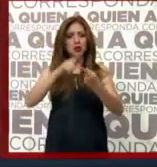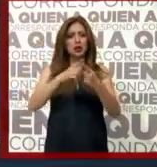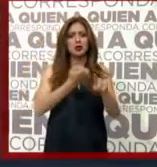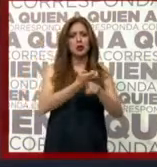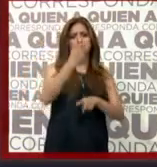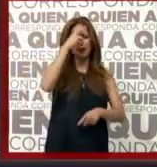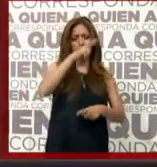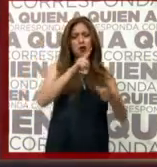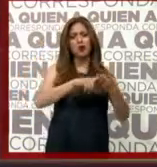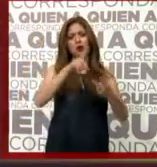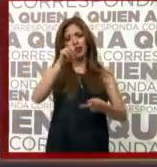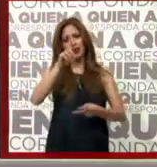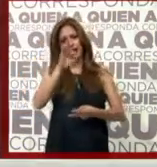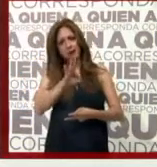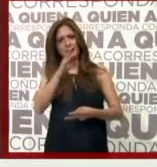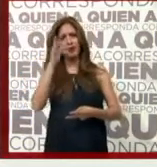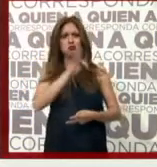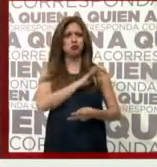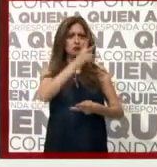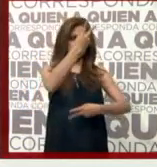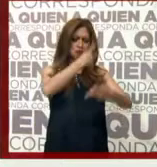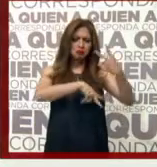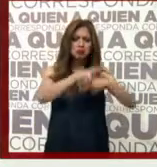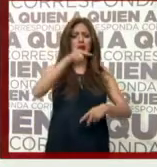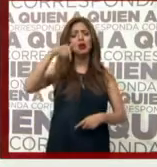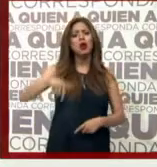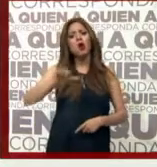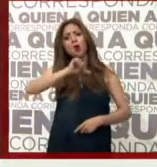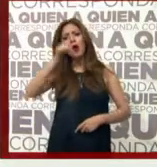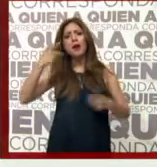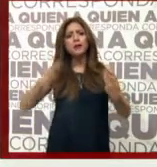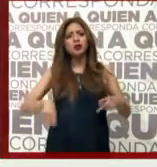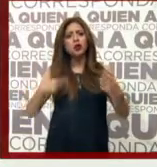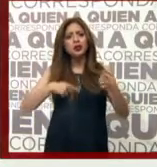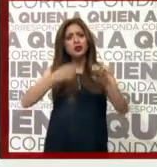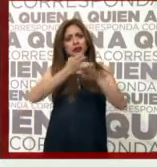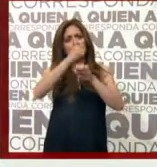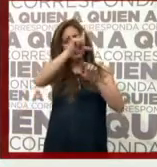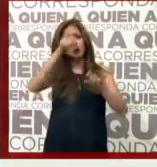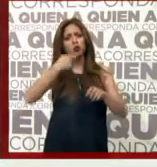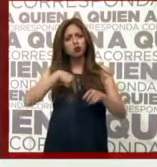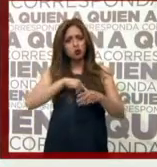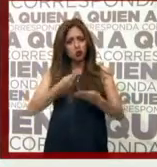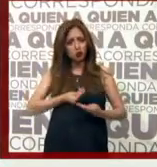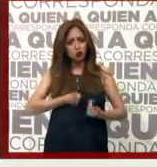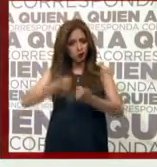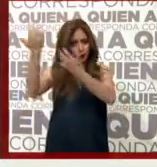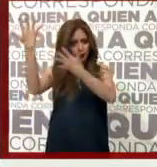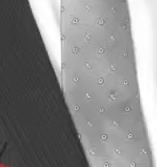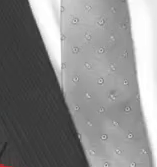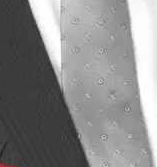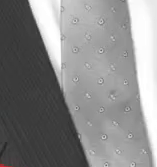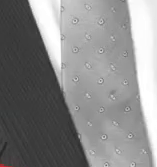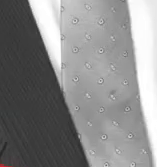sí los invito a que nos pasen a saludar. De otras partes de la República, se los mandamos. Así es.